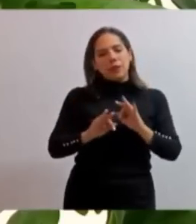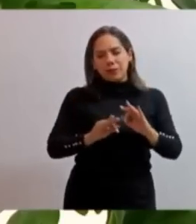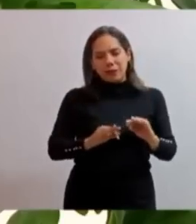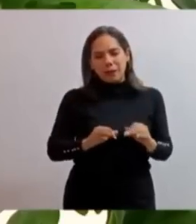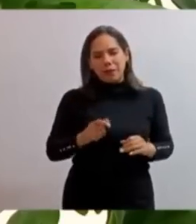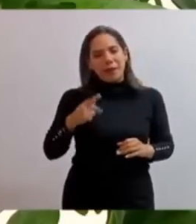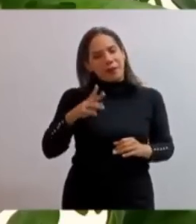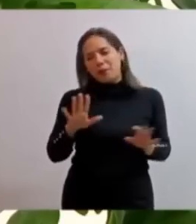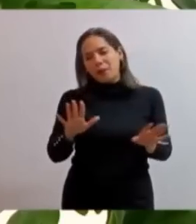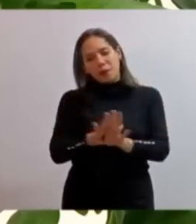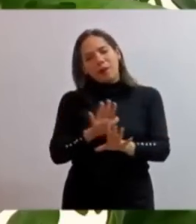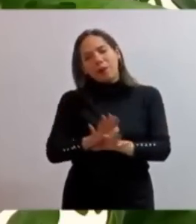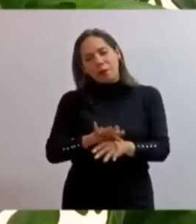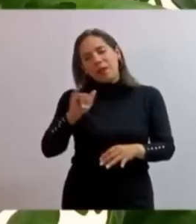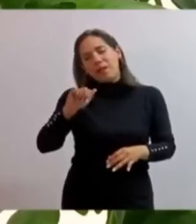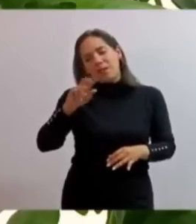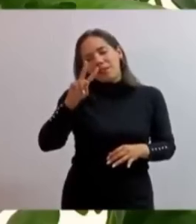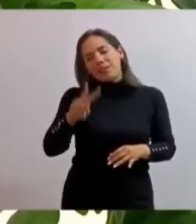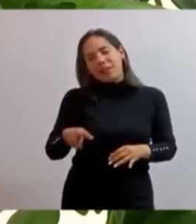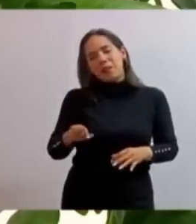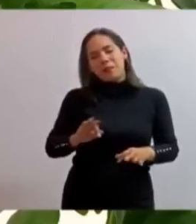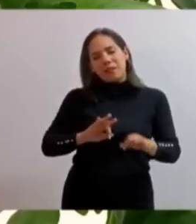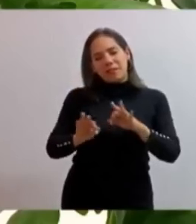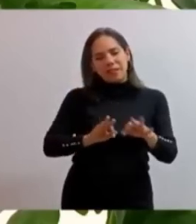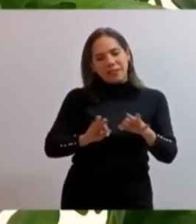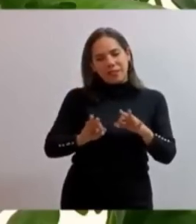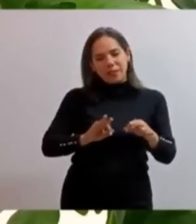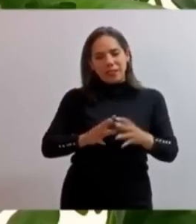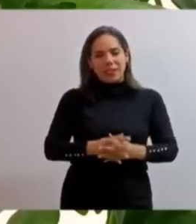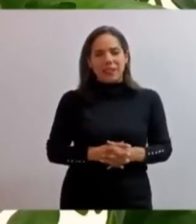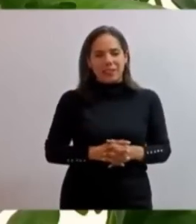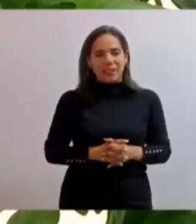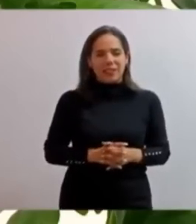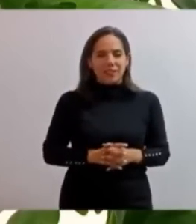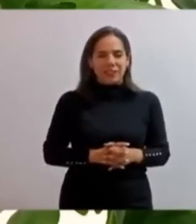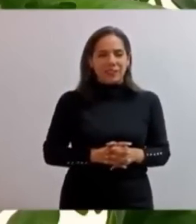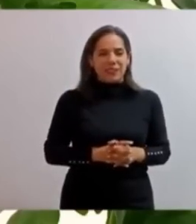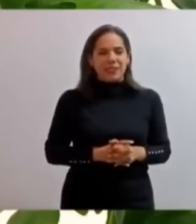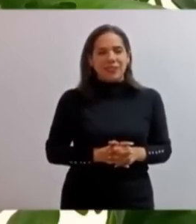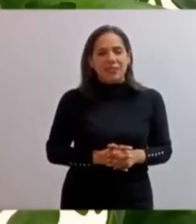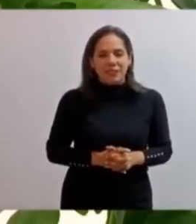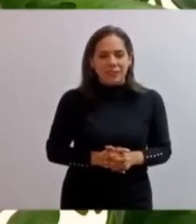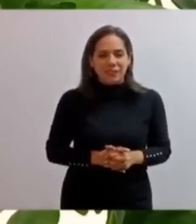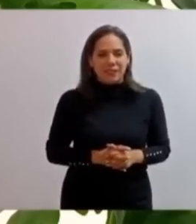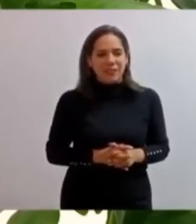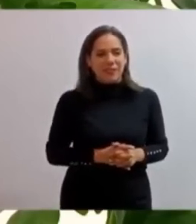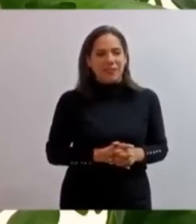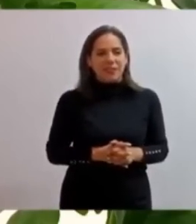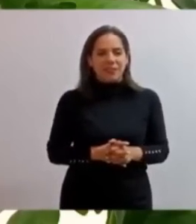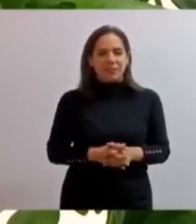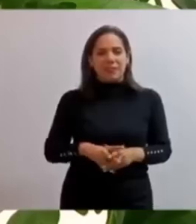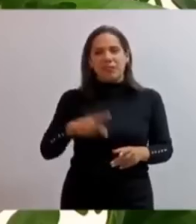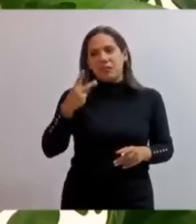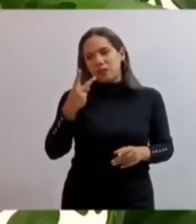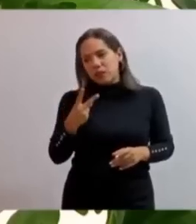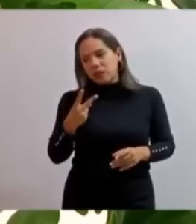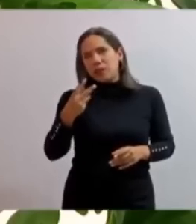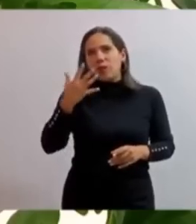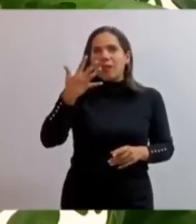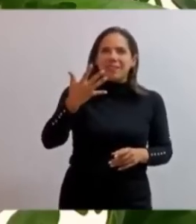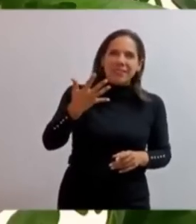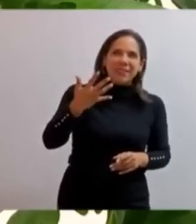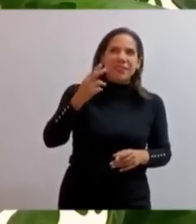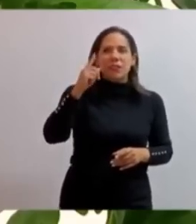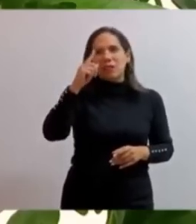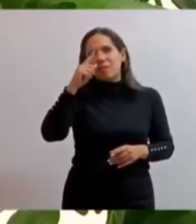a trabajar. Ahora, lo que no significa que tengan que trabajar exactamente 3 horas, 2 horas, 5